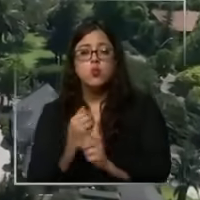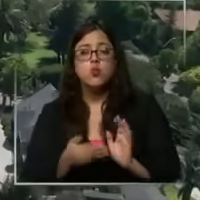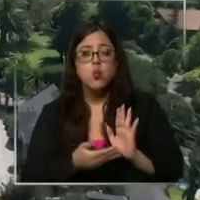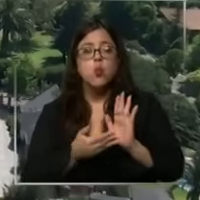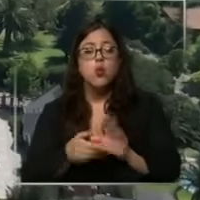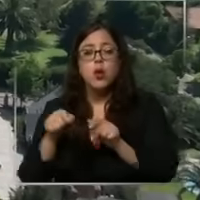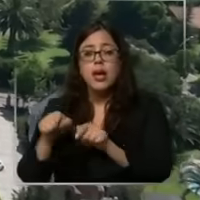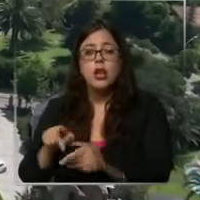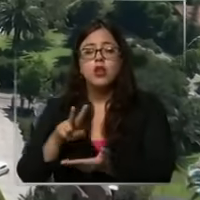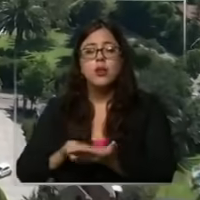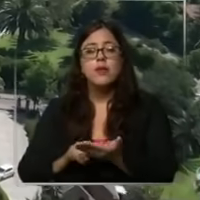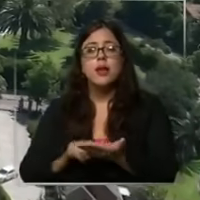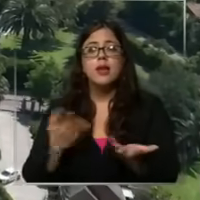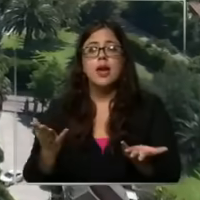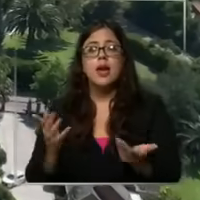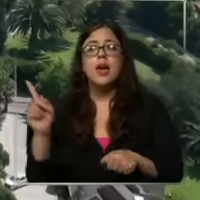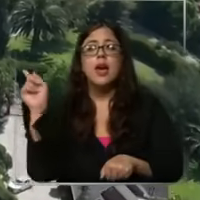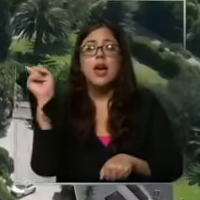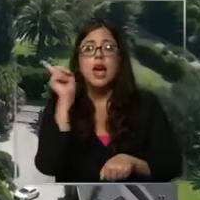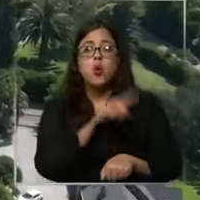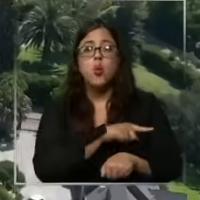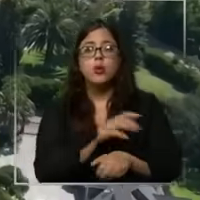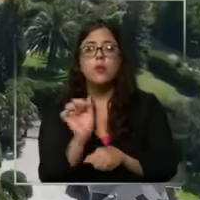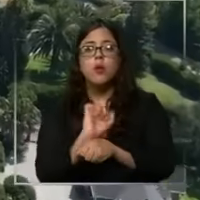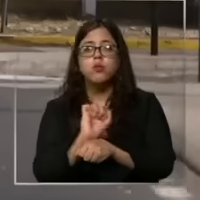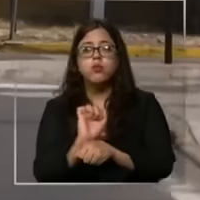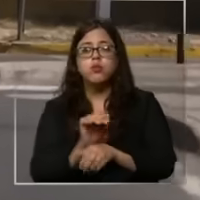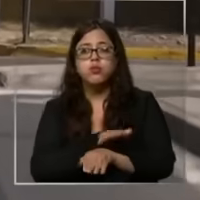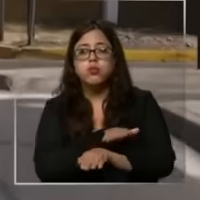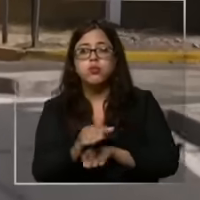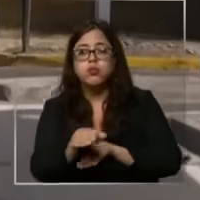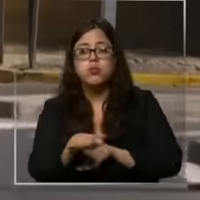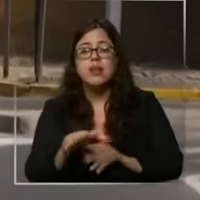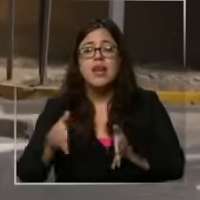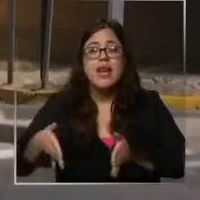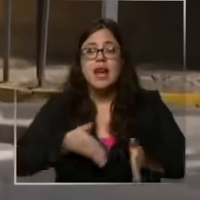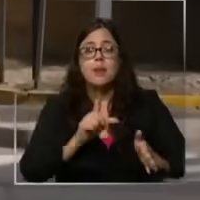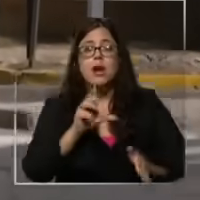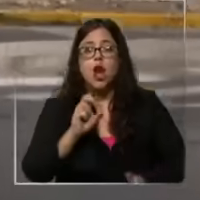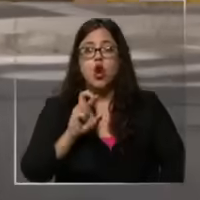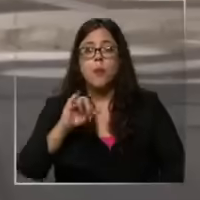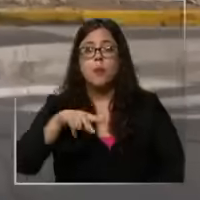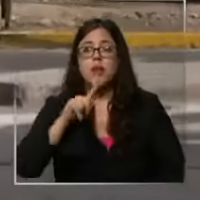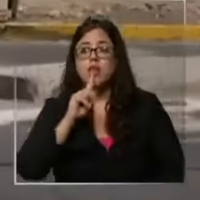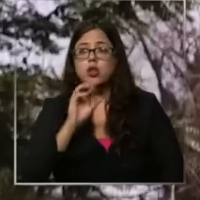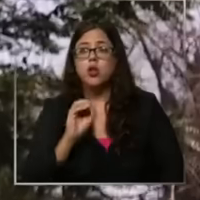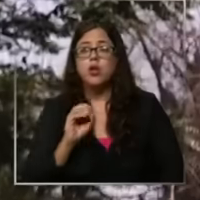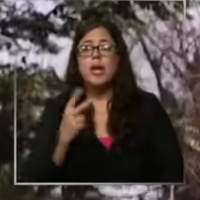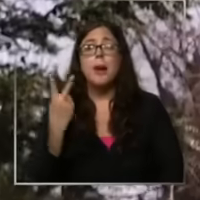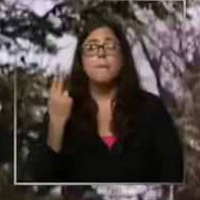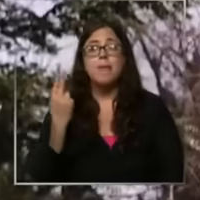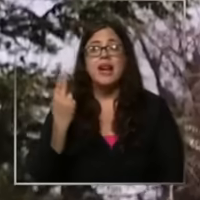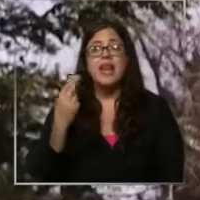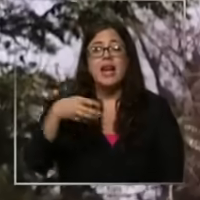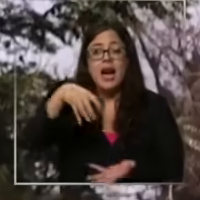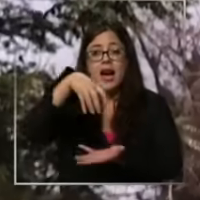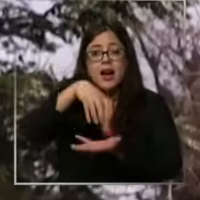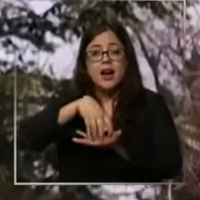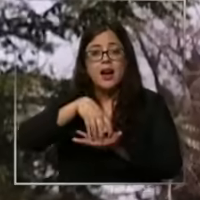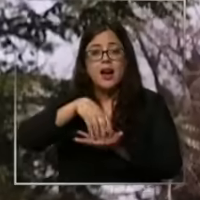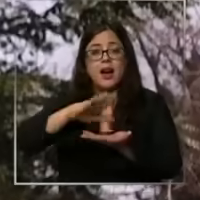este en realidad había sido el último paradero del vehículo. Esa noche por el camino Lo Pinto, cuando la pareja de Francisca estaba en un centro